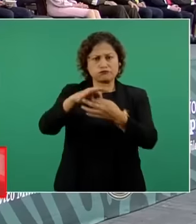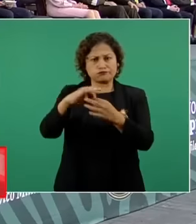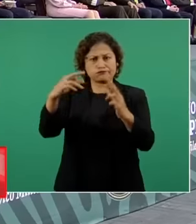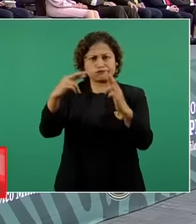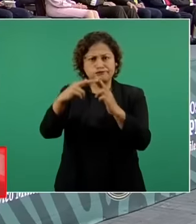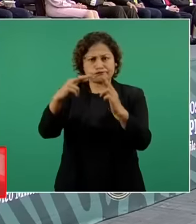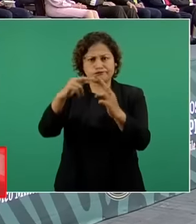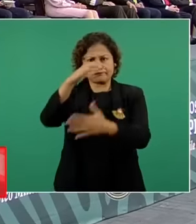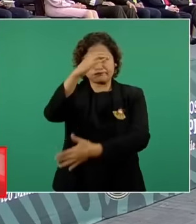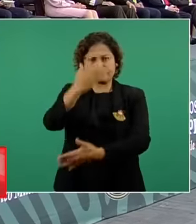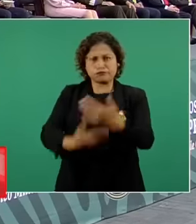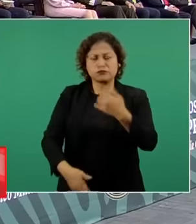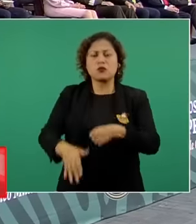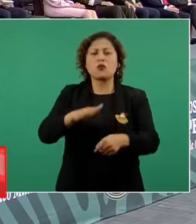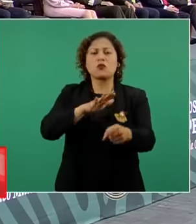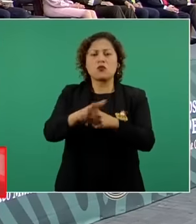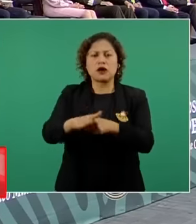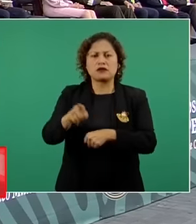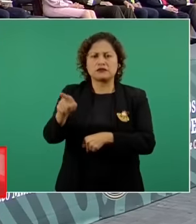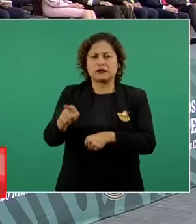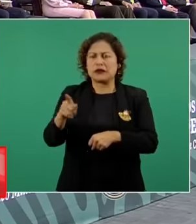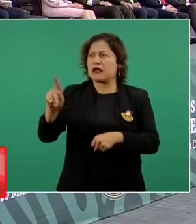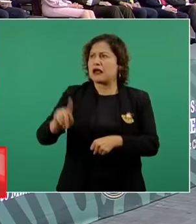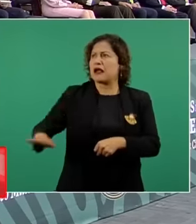al déspota español?